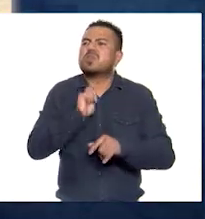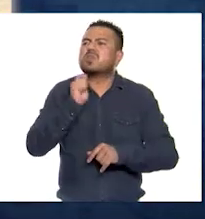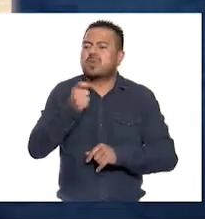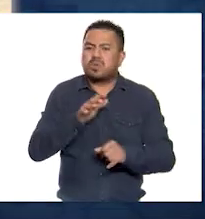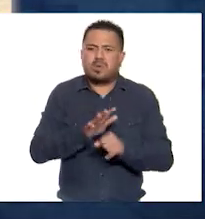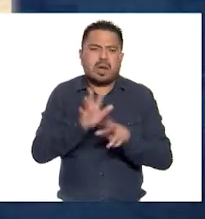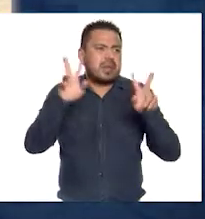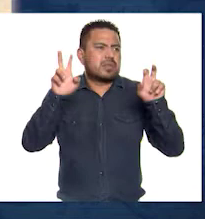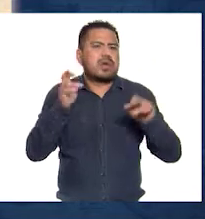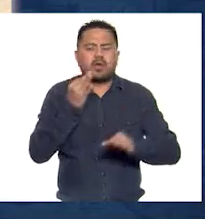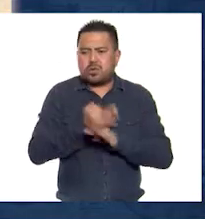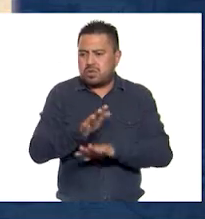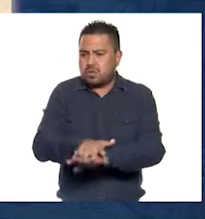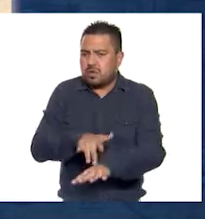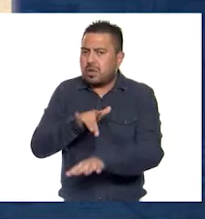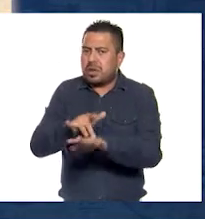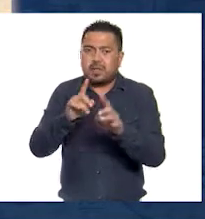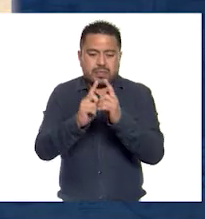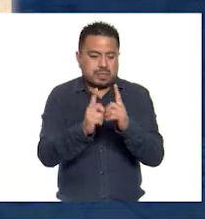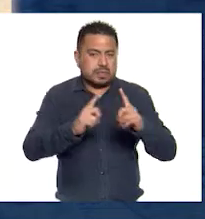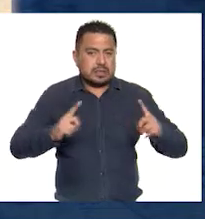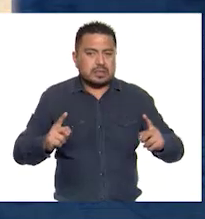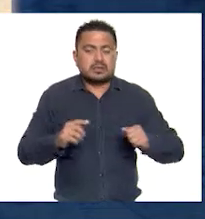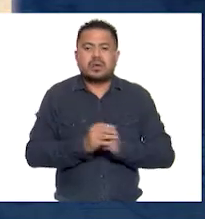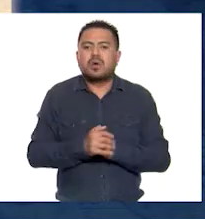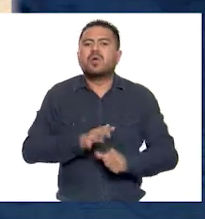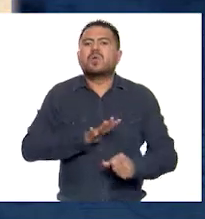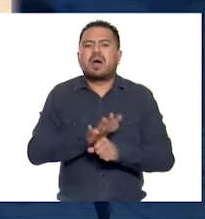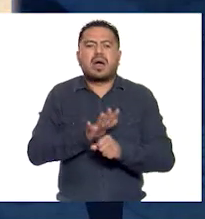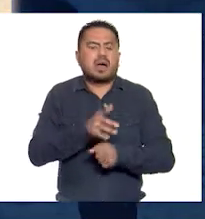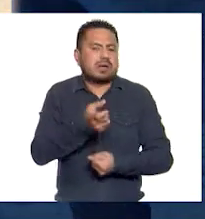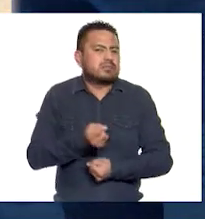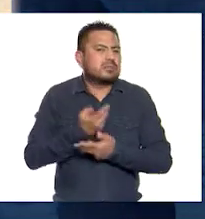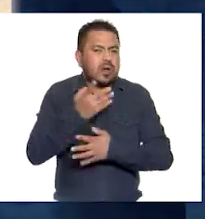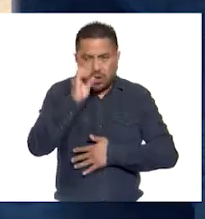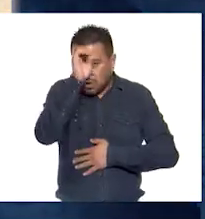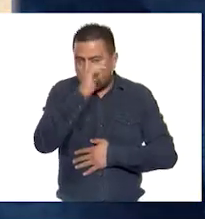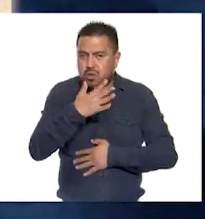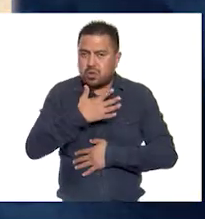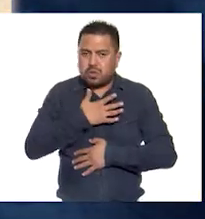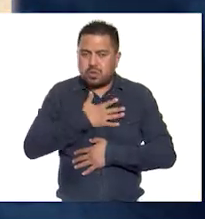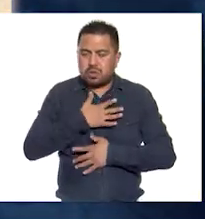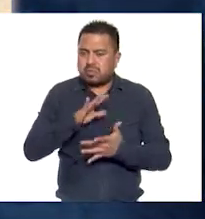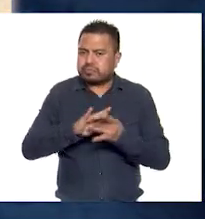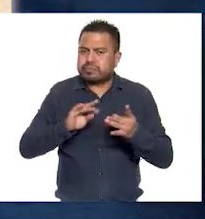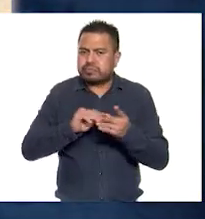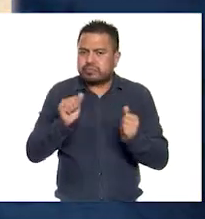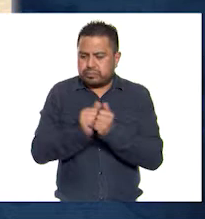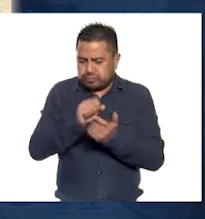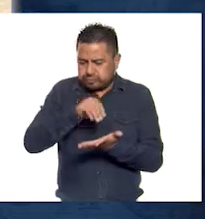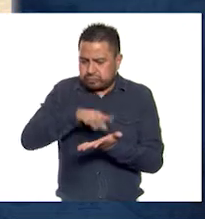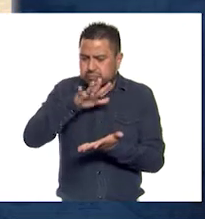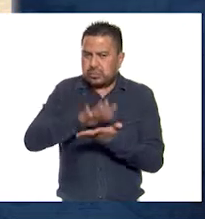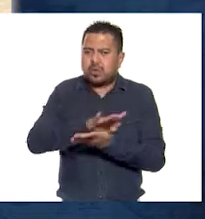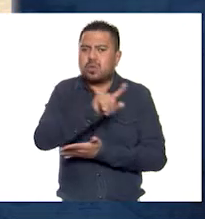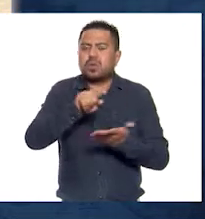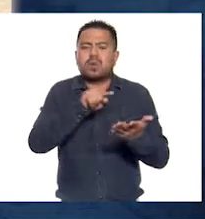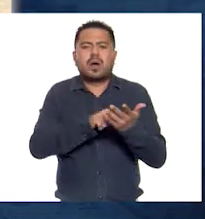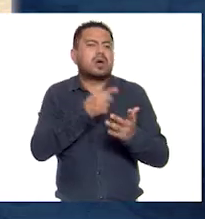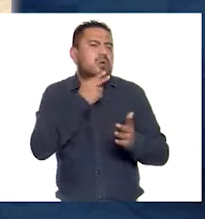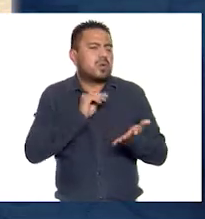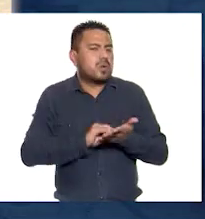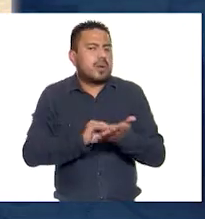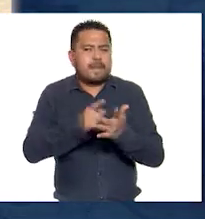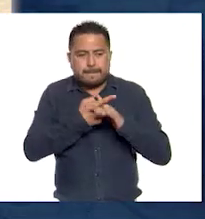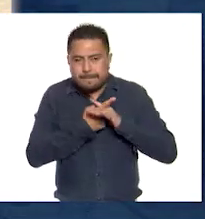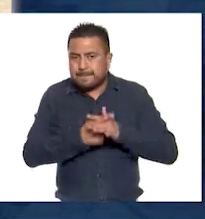el tema a tratar, un desarrollo, en el que exponemos nuestra opinión sustentada con argumentos sobre el tema presentado al